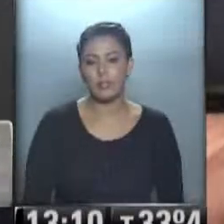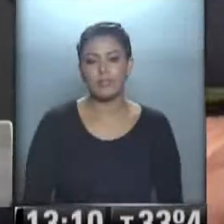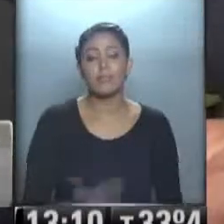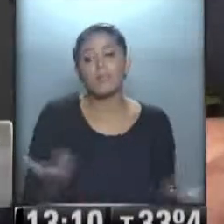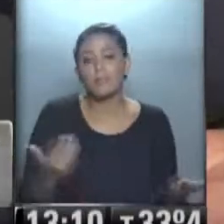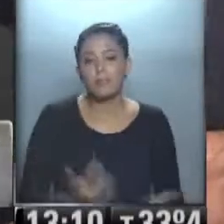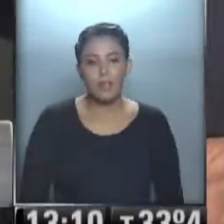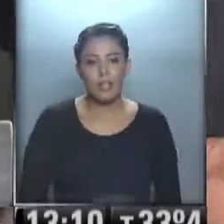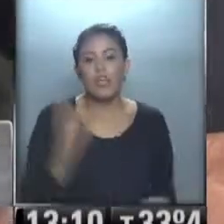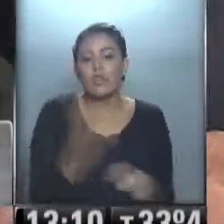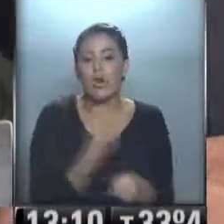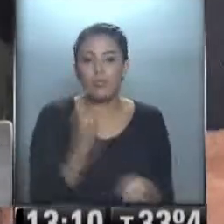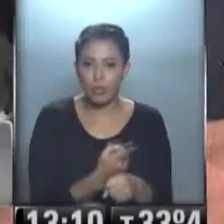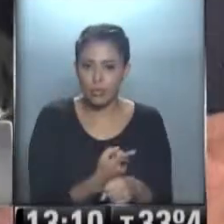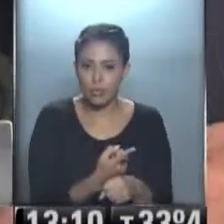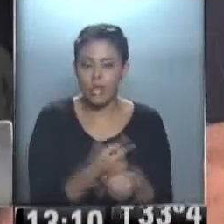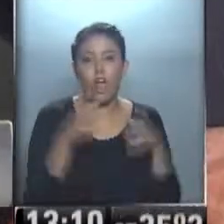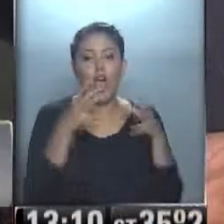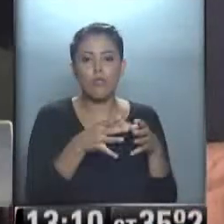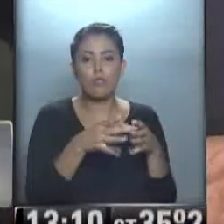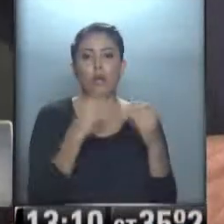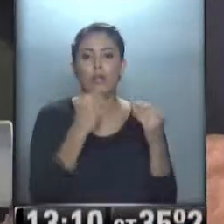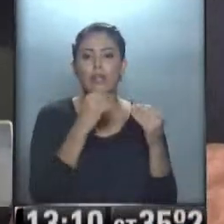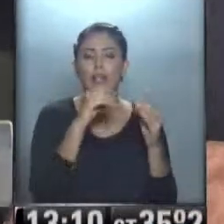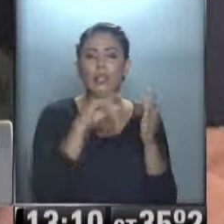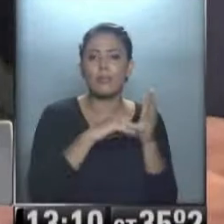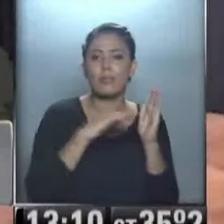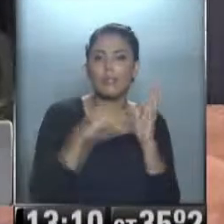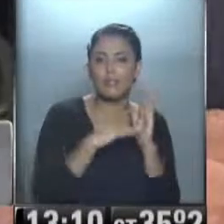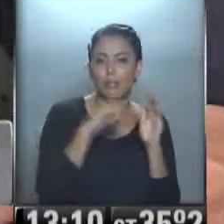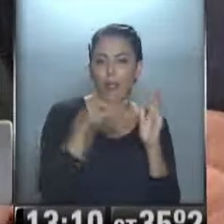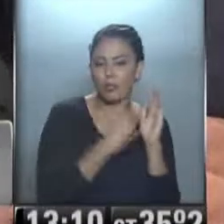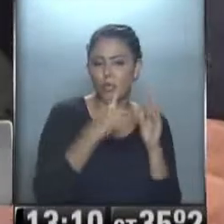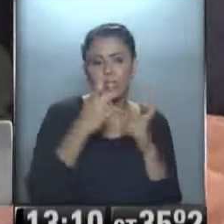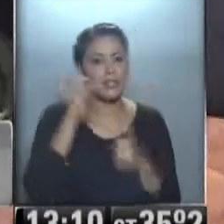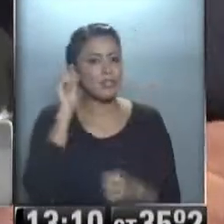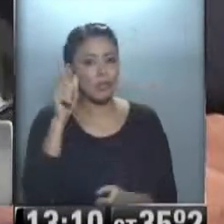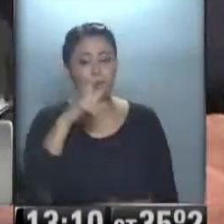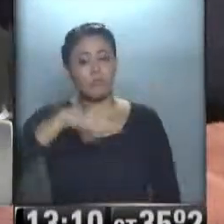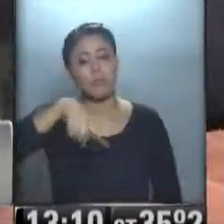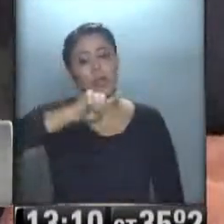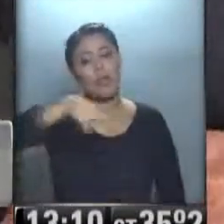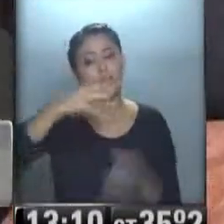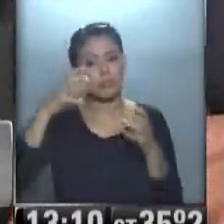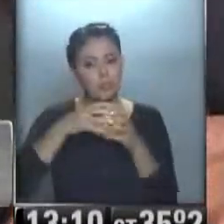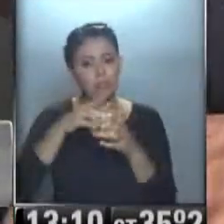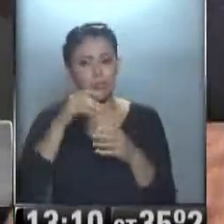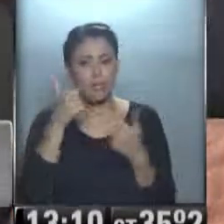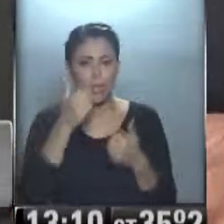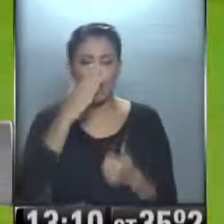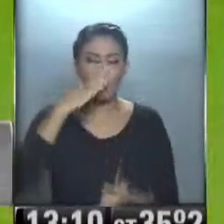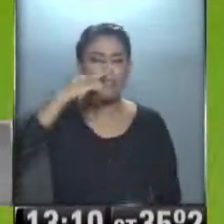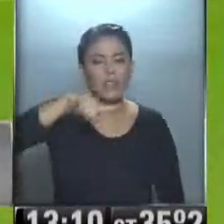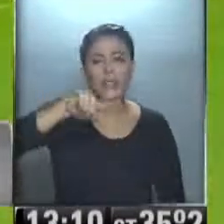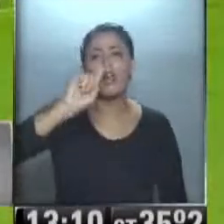pero bueno, no se concretaron. El fútbol no es por puntos, hay que concretar. Ellos concretaron una de afuera de la área grande, después tuvieron otra de